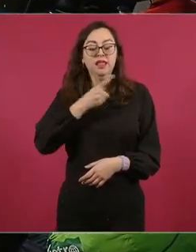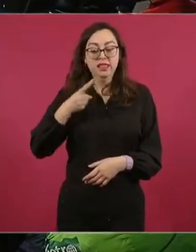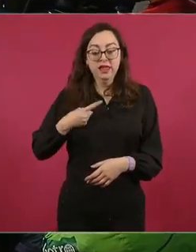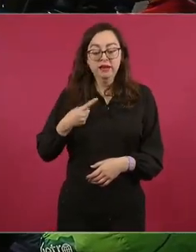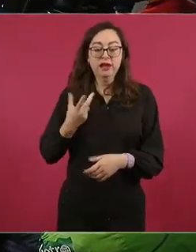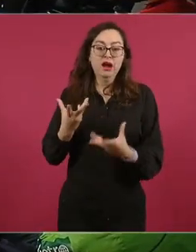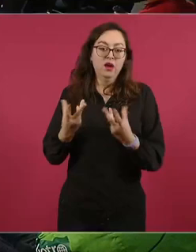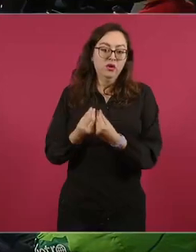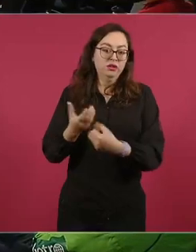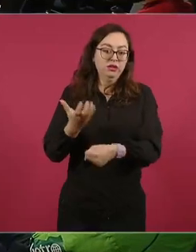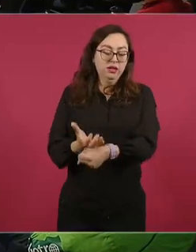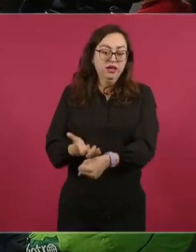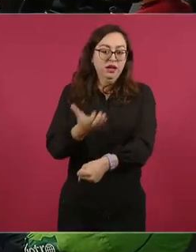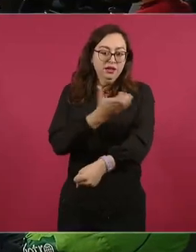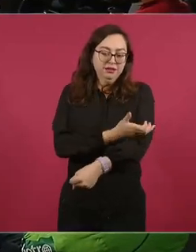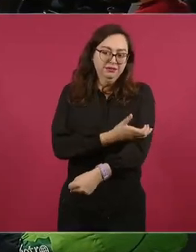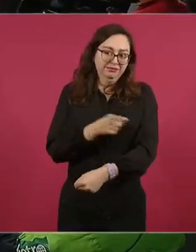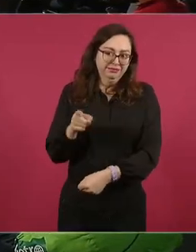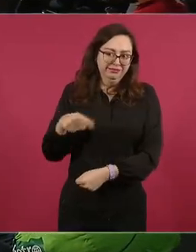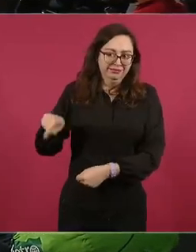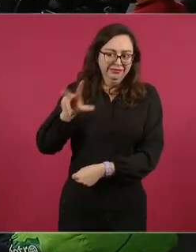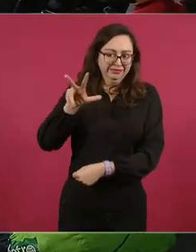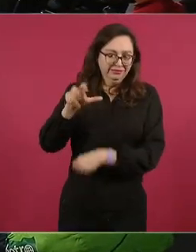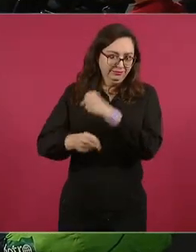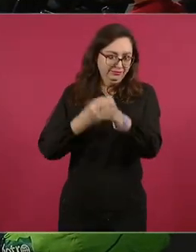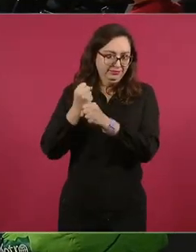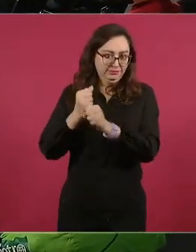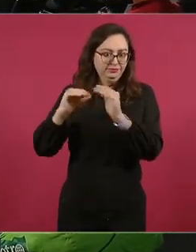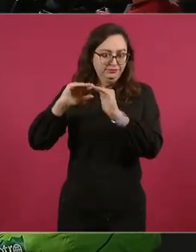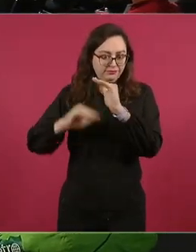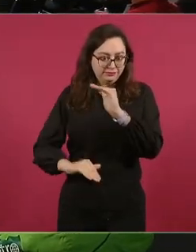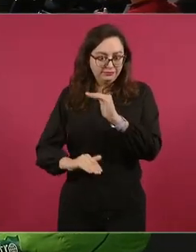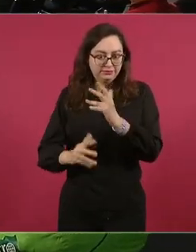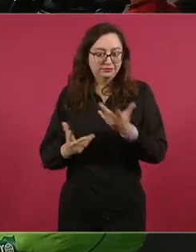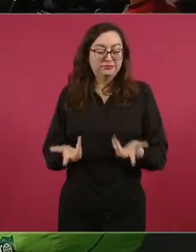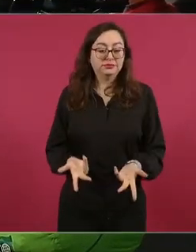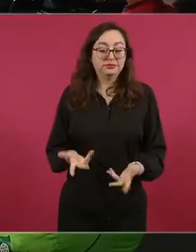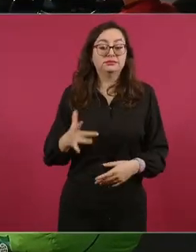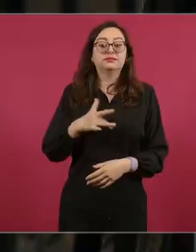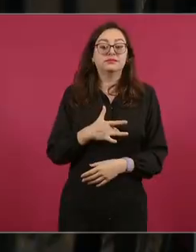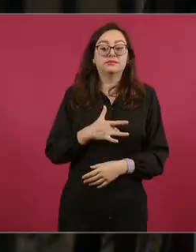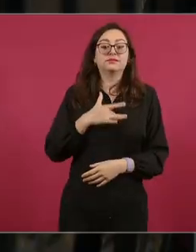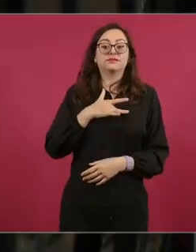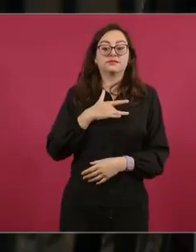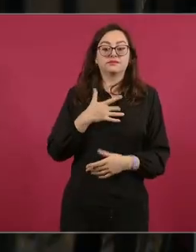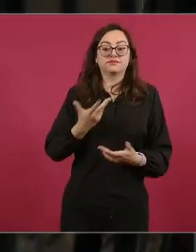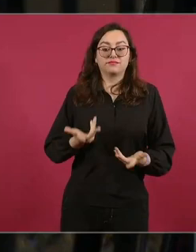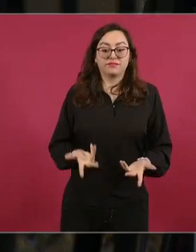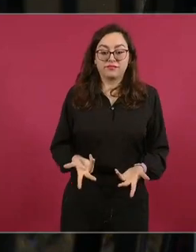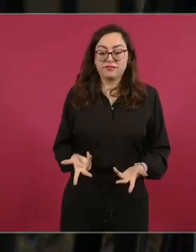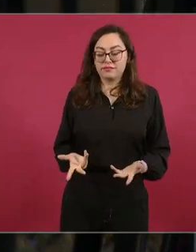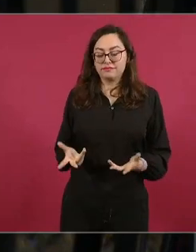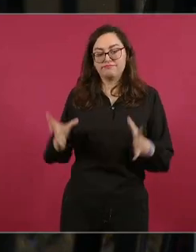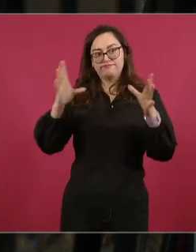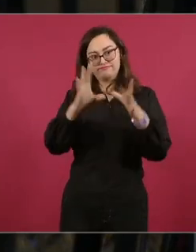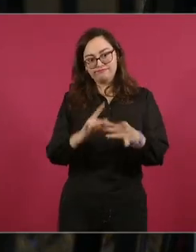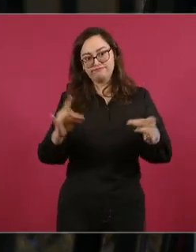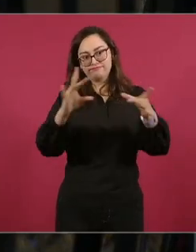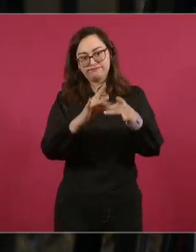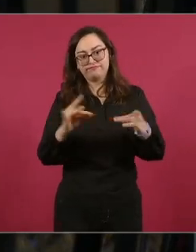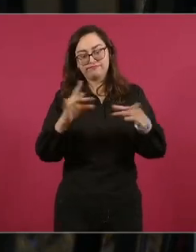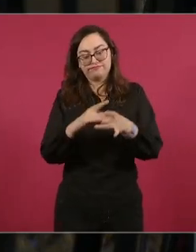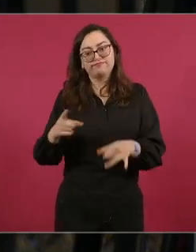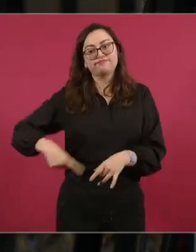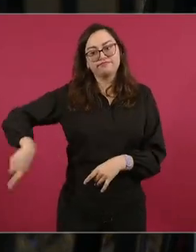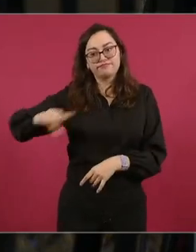son menores de edad, tienen que ir acompañados. Y en este sentido, pues le hacen llegar la explicación de qué se trata, cómo es.